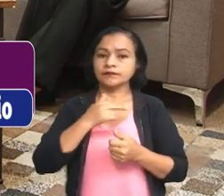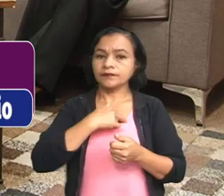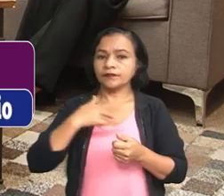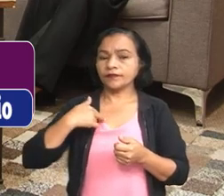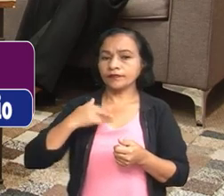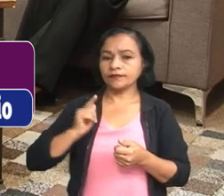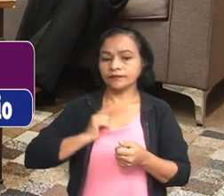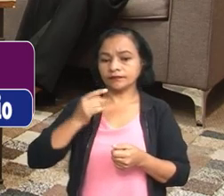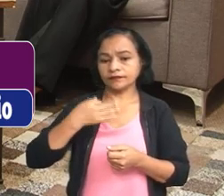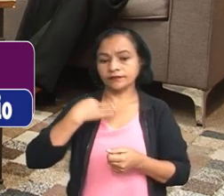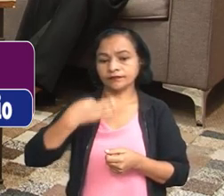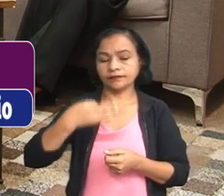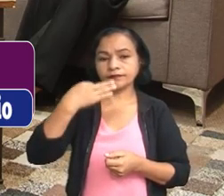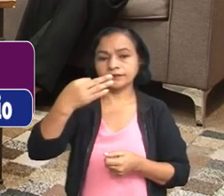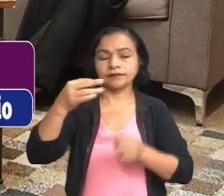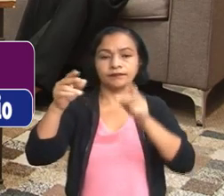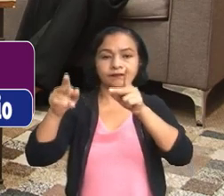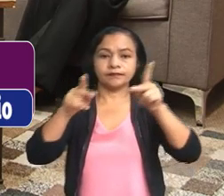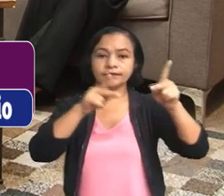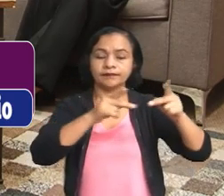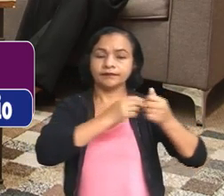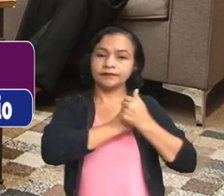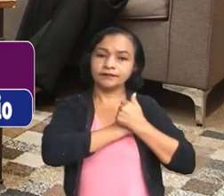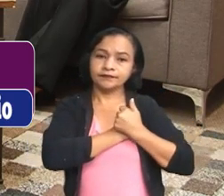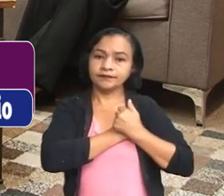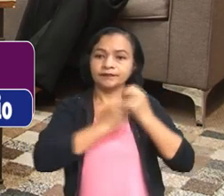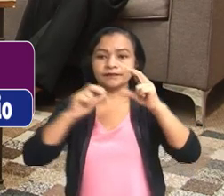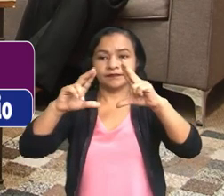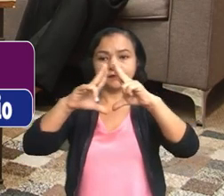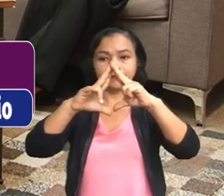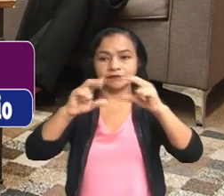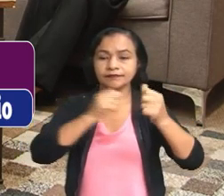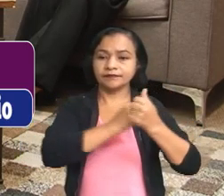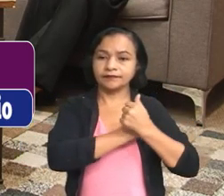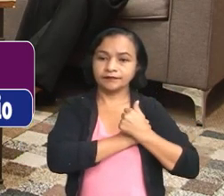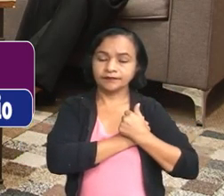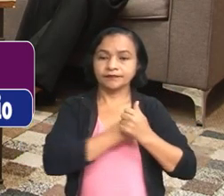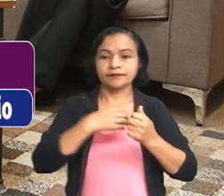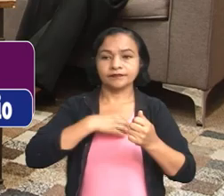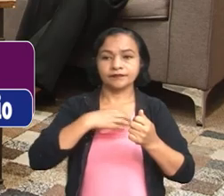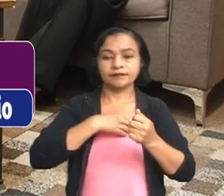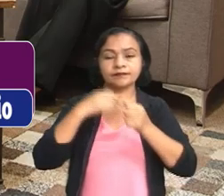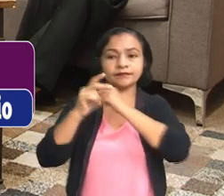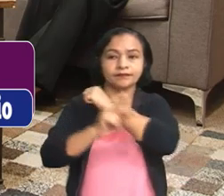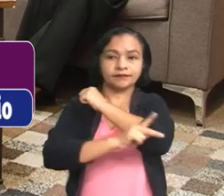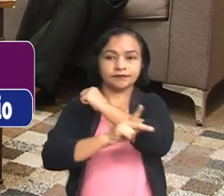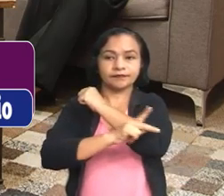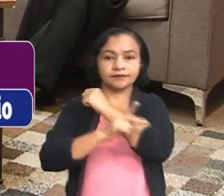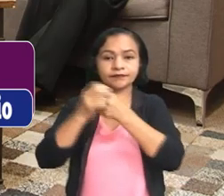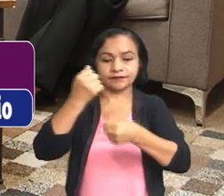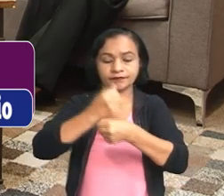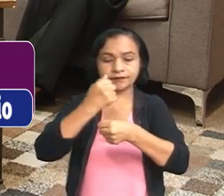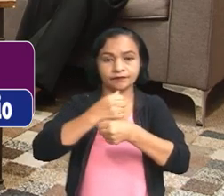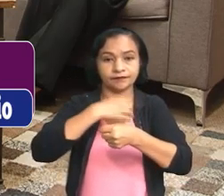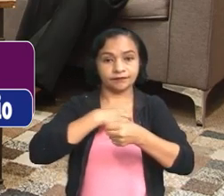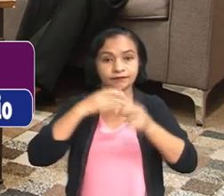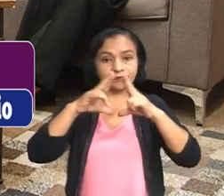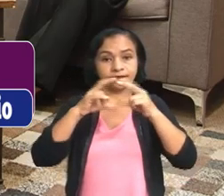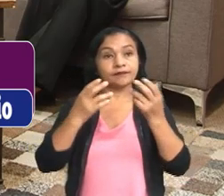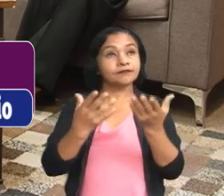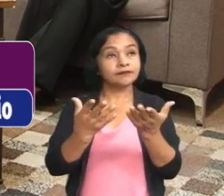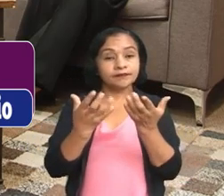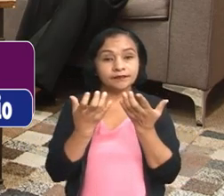de futuro gente que ame su patria, que ame su país y que se disponga a trabajar por su patria, que es lo que